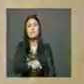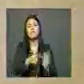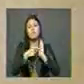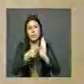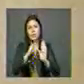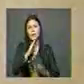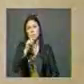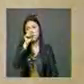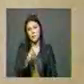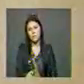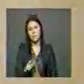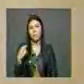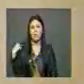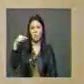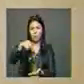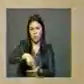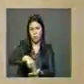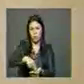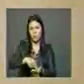liberal,